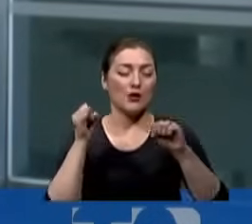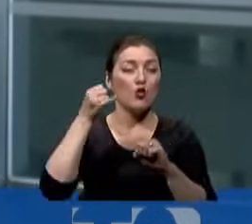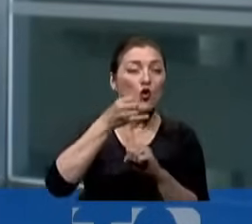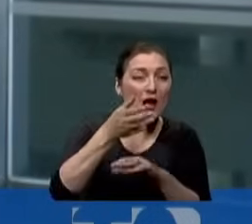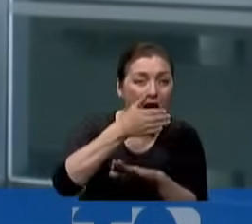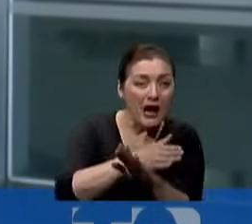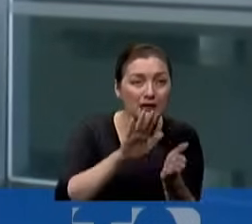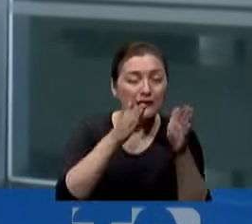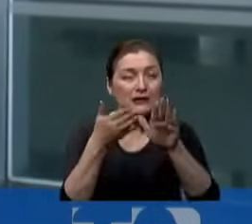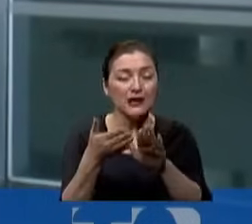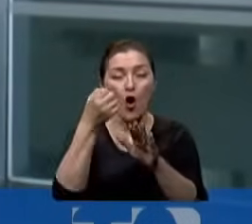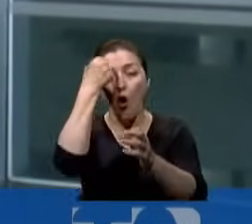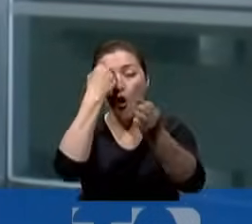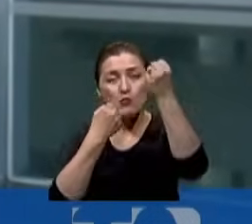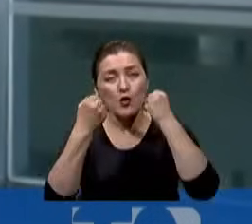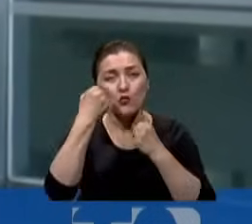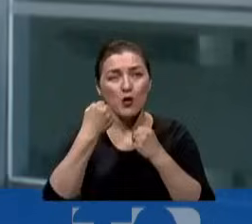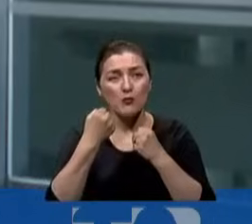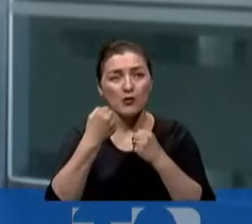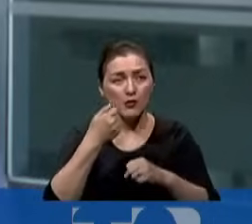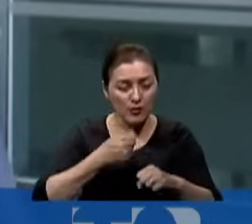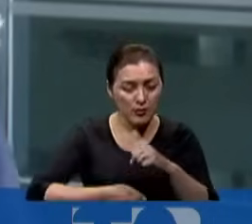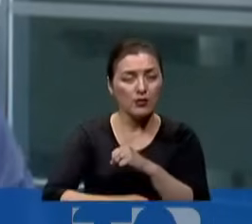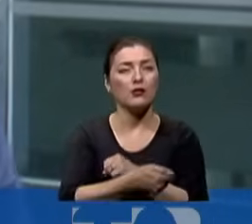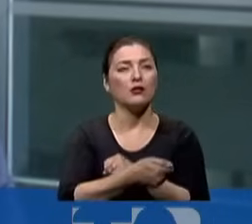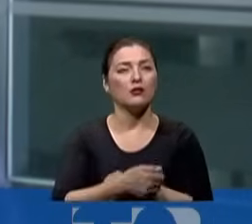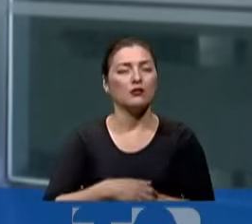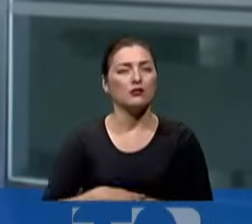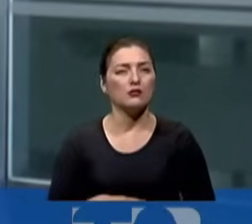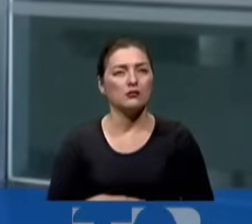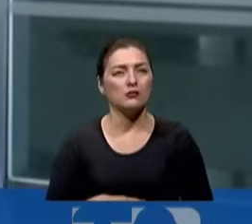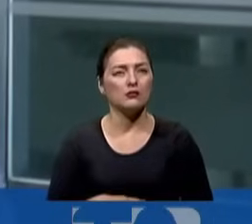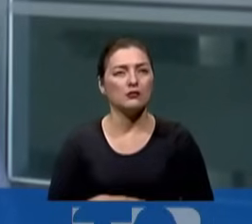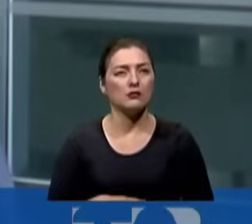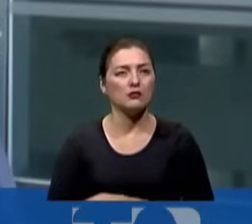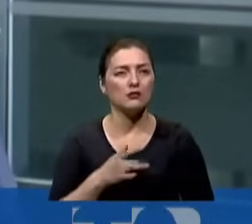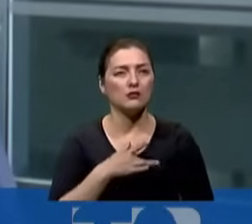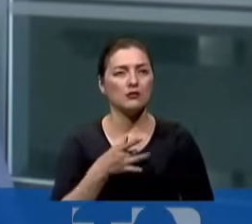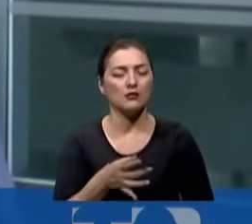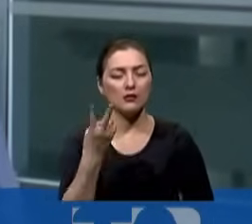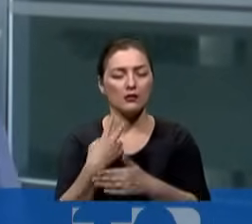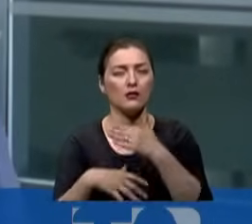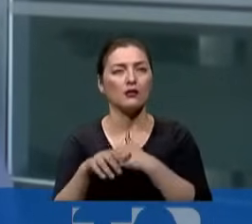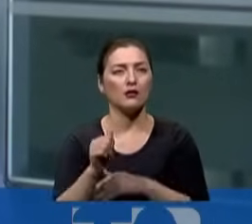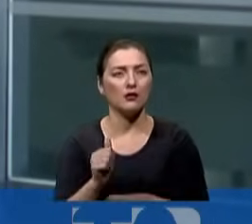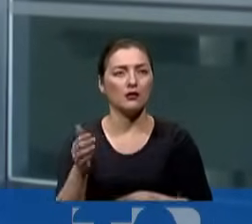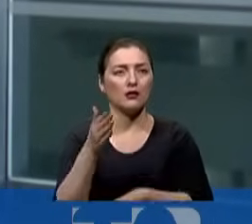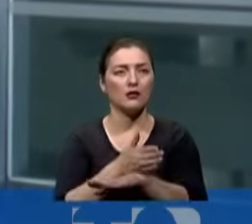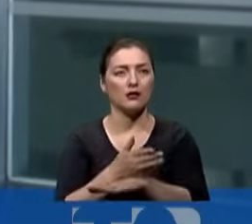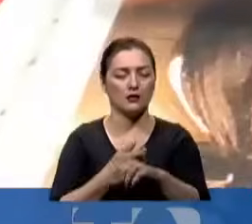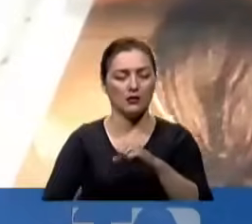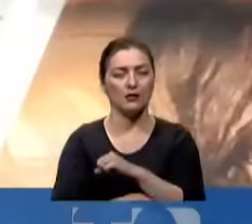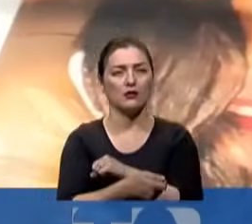antes de la muerte, golpeada y asesinada. O sea, no puedo creer. ¿Y cuánto dolor pasó mi hija antes de